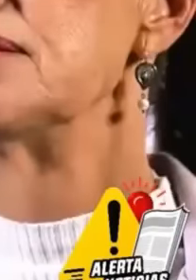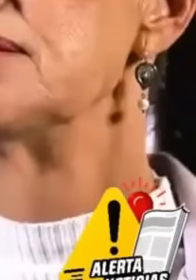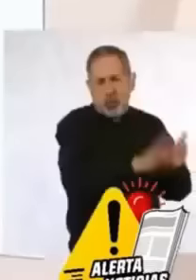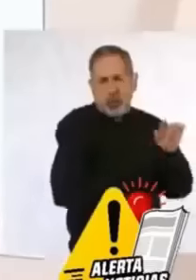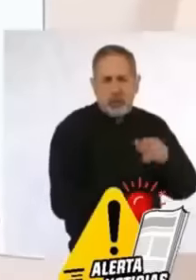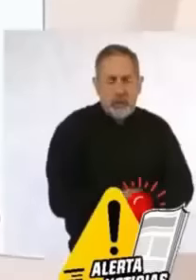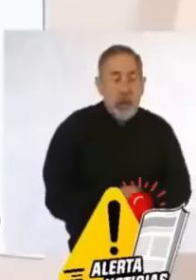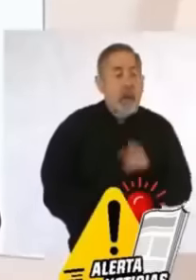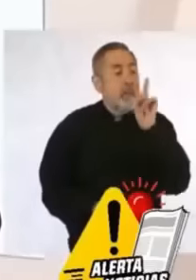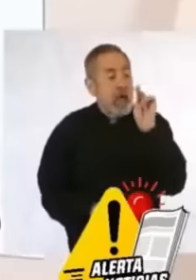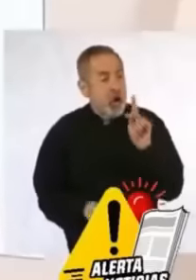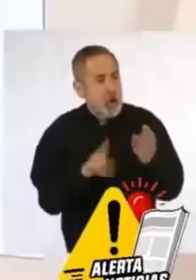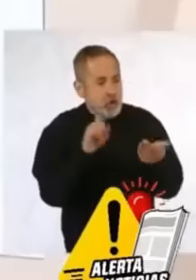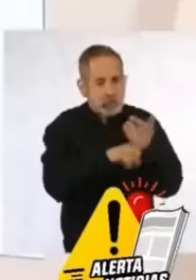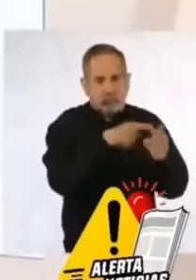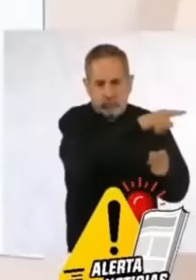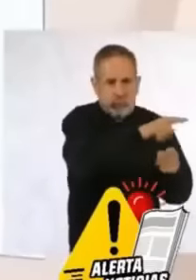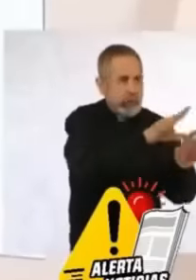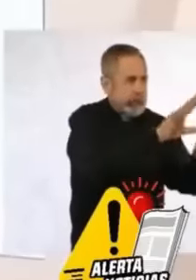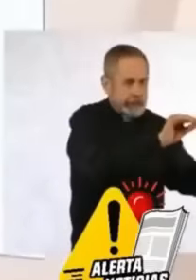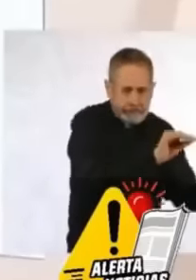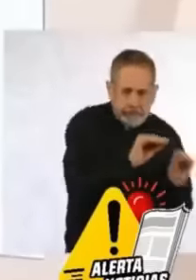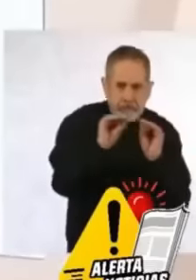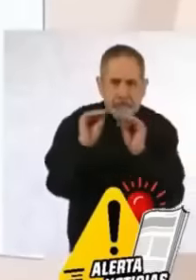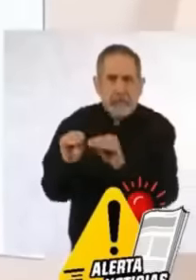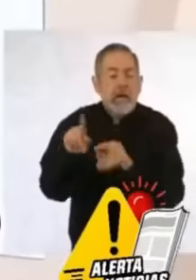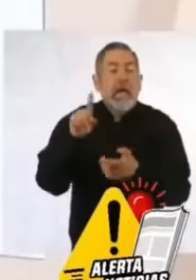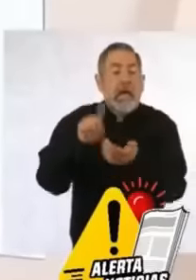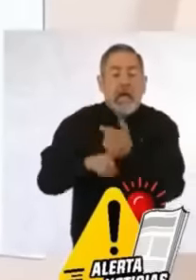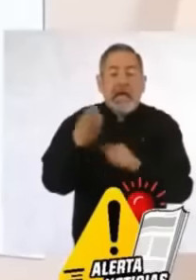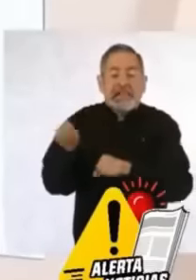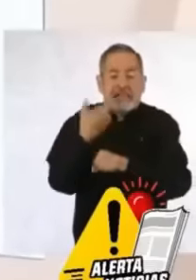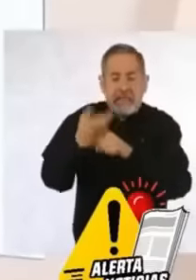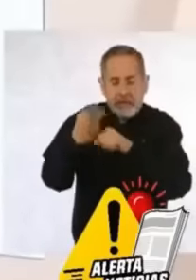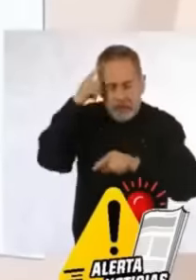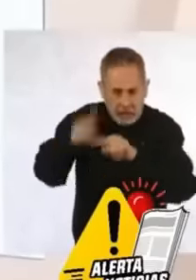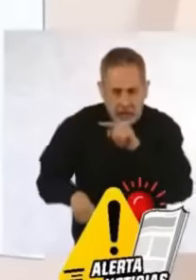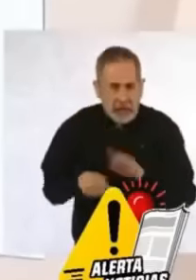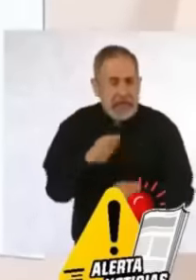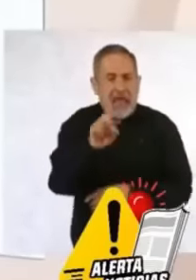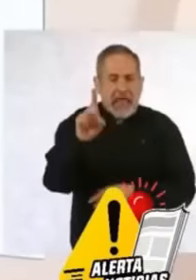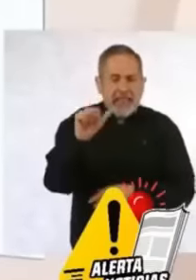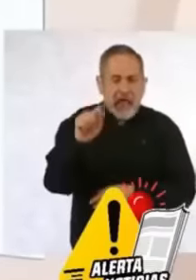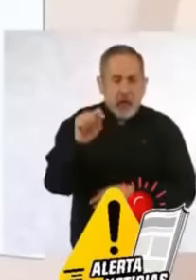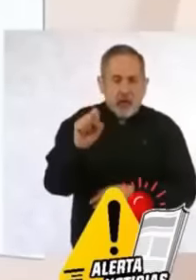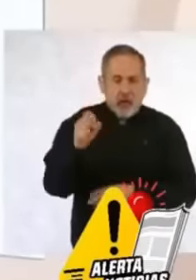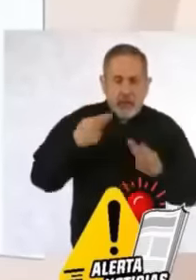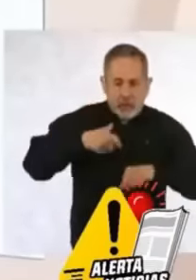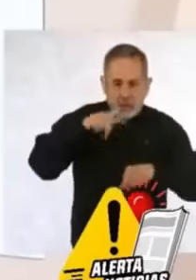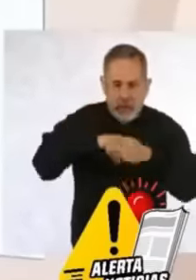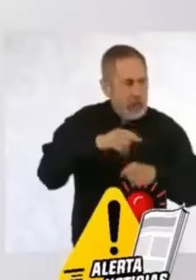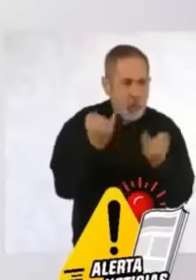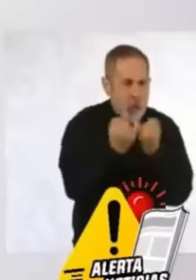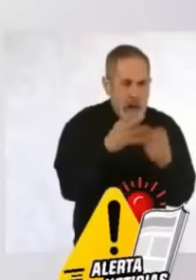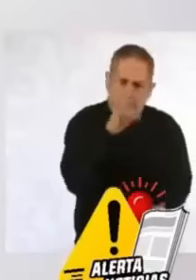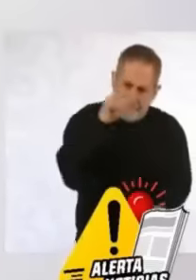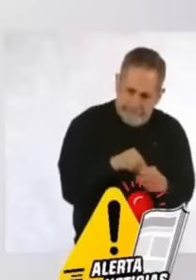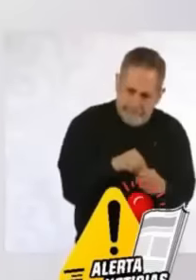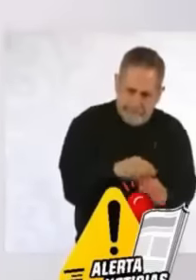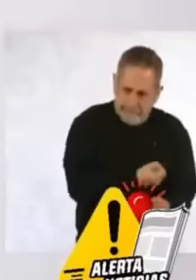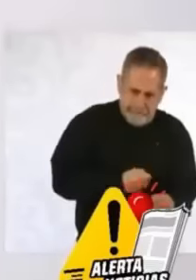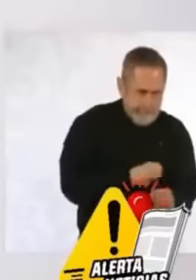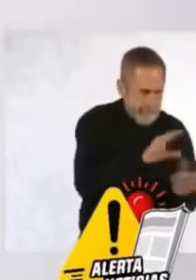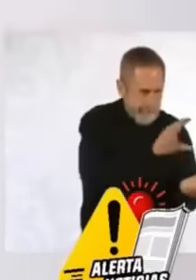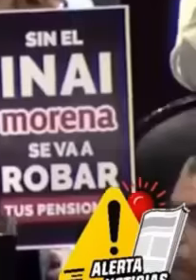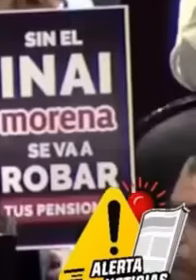fue. A pesar de que este movimiento es para seguir contribuyendo a la transparencia en el país y cuidar mejor cómo se invierte cada peso de los mexicanos y las mexicanas